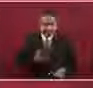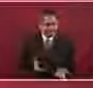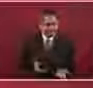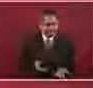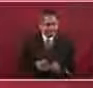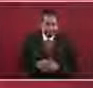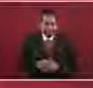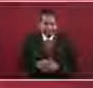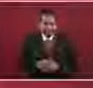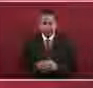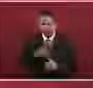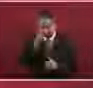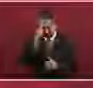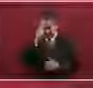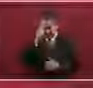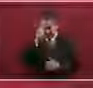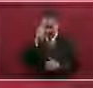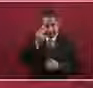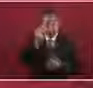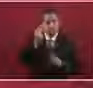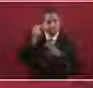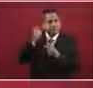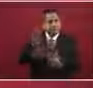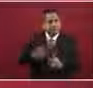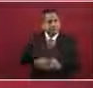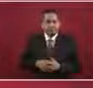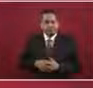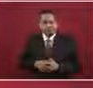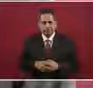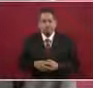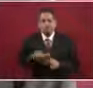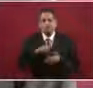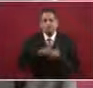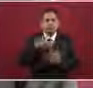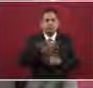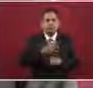Hagan un ejercicio de los informes